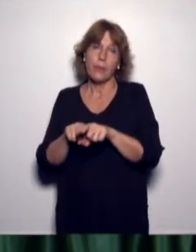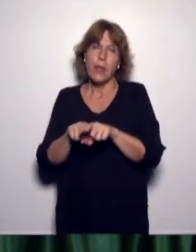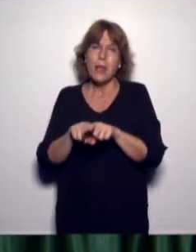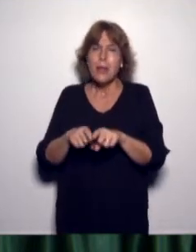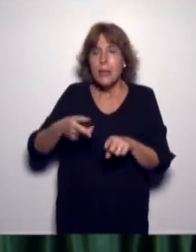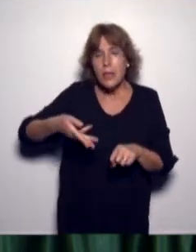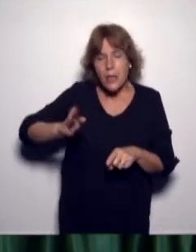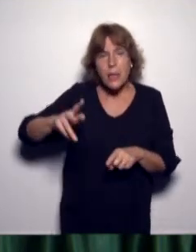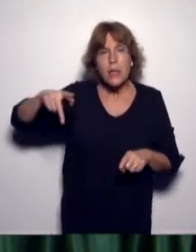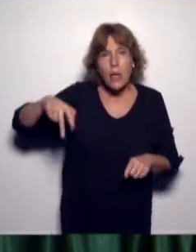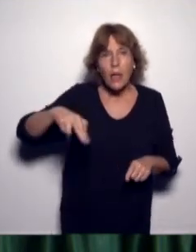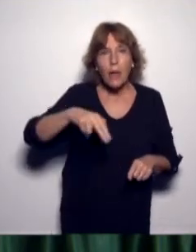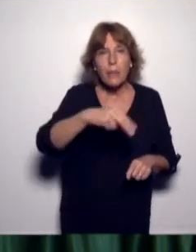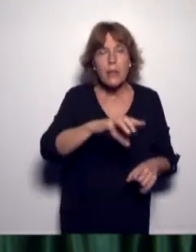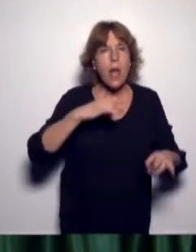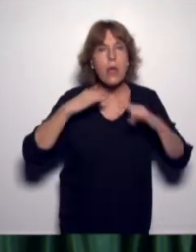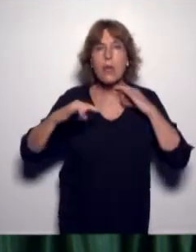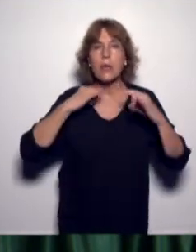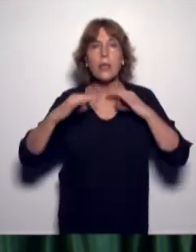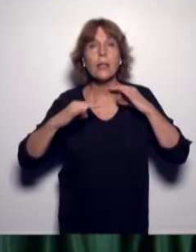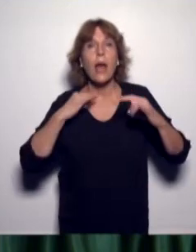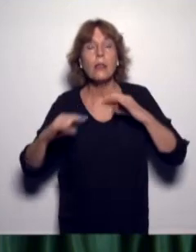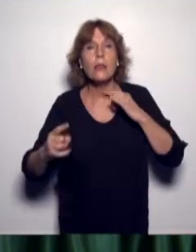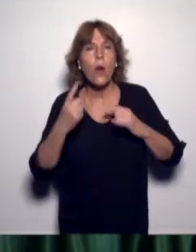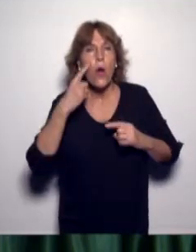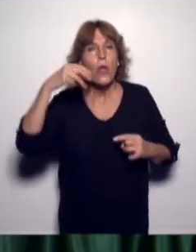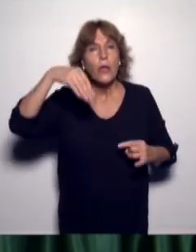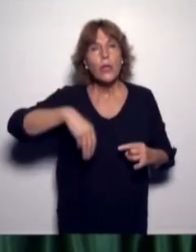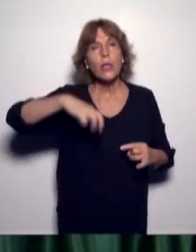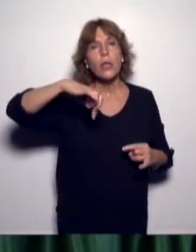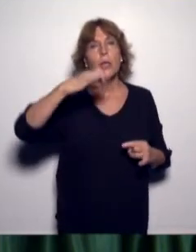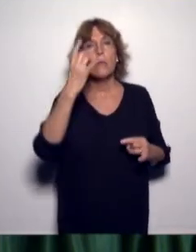Ir gritando impuro, impuro.